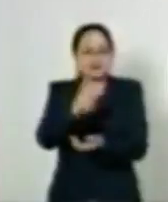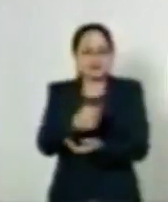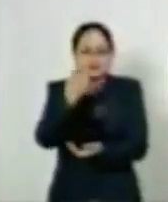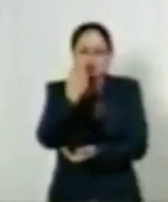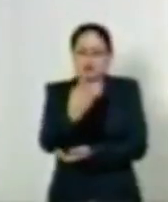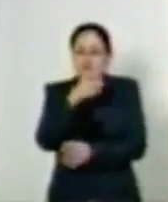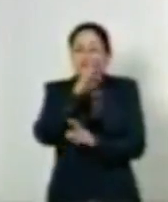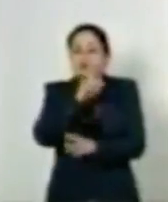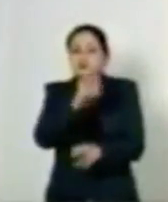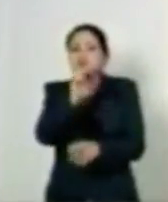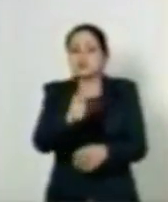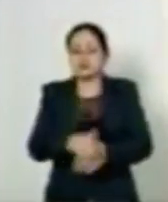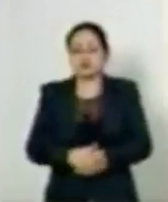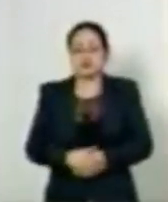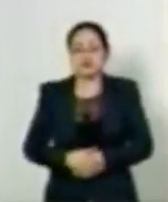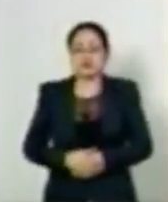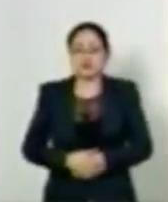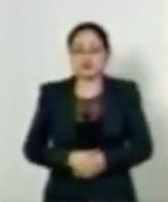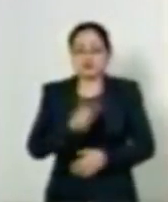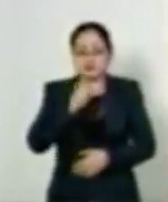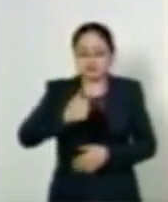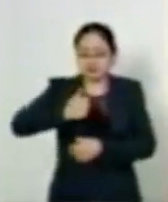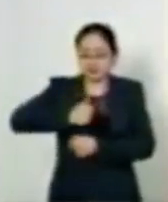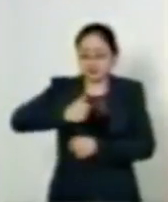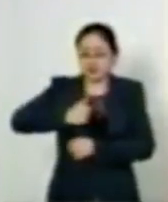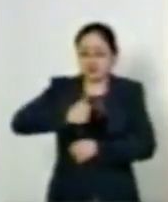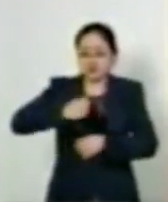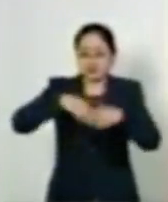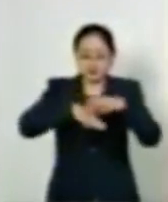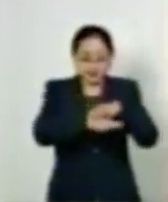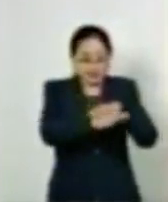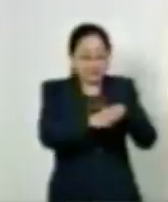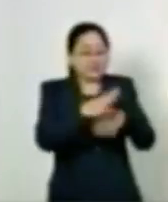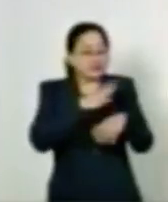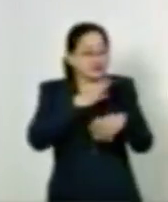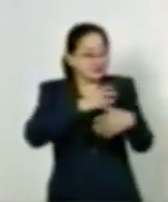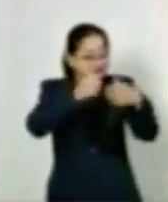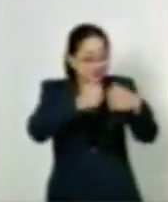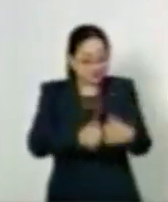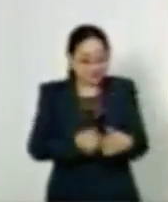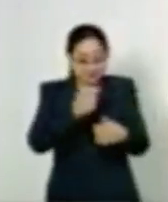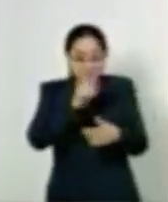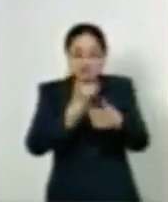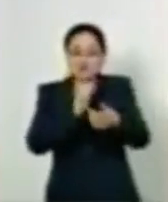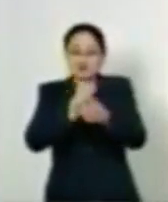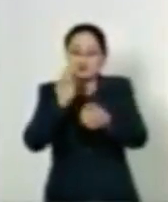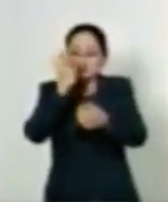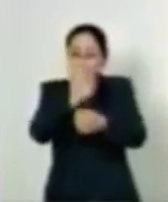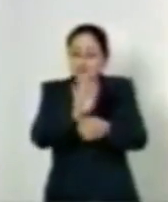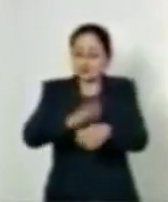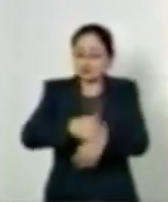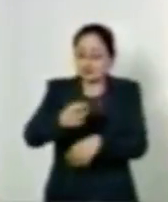una solución: legalizar la presencia del ejército en las calles. De ahí que la población tenga